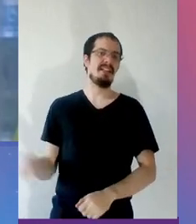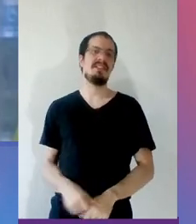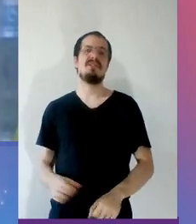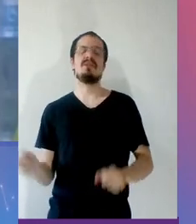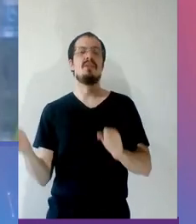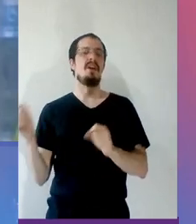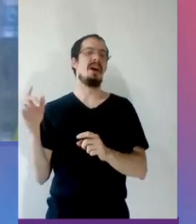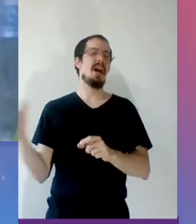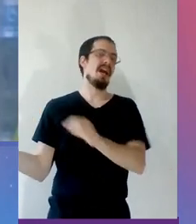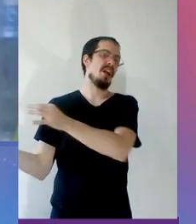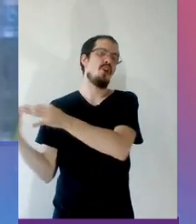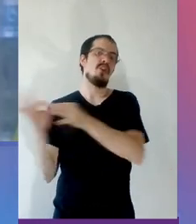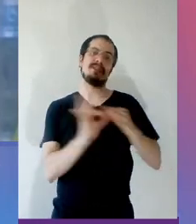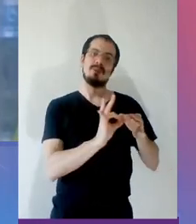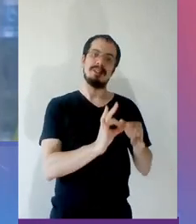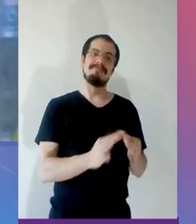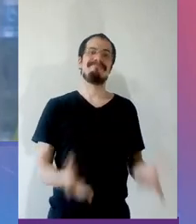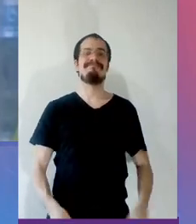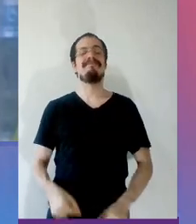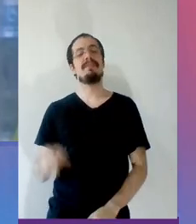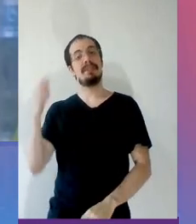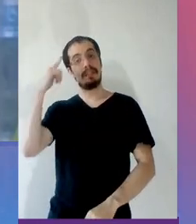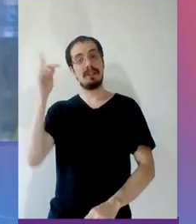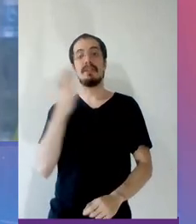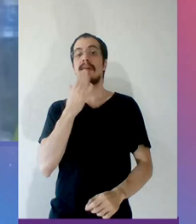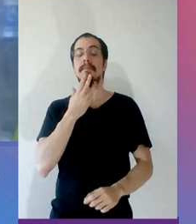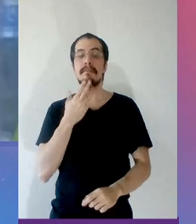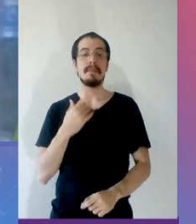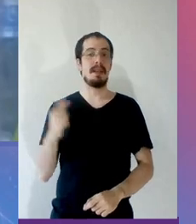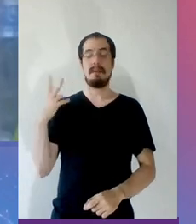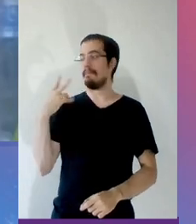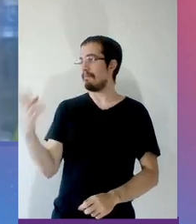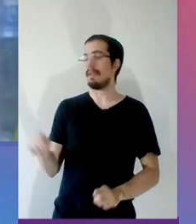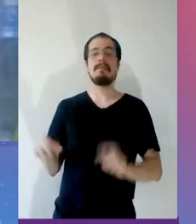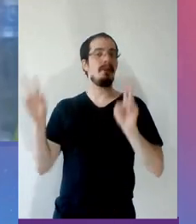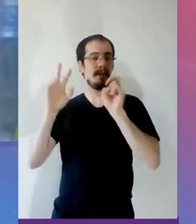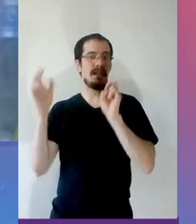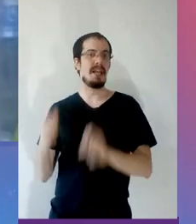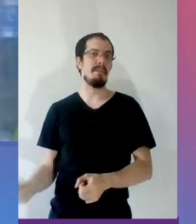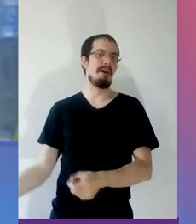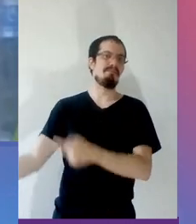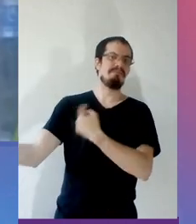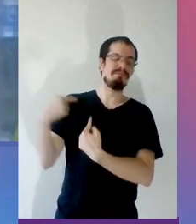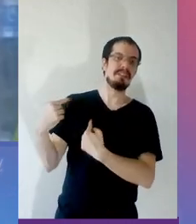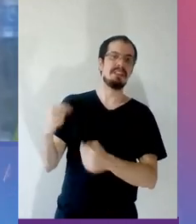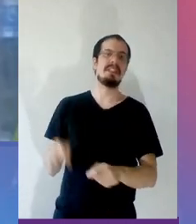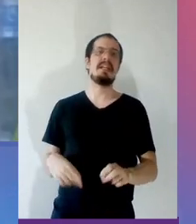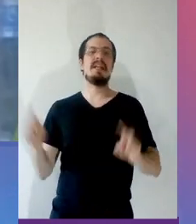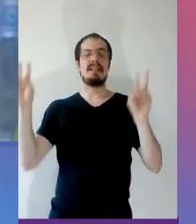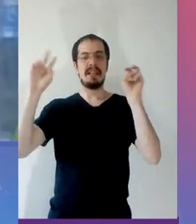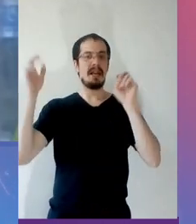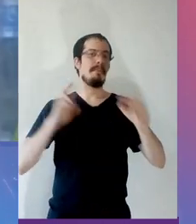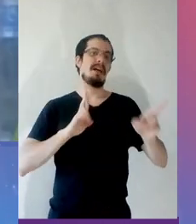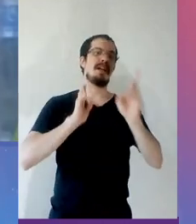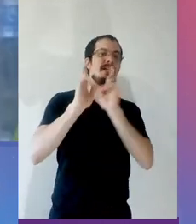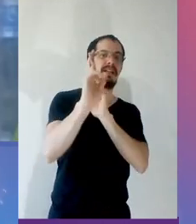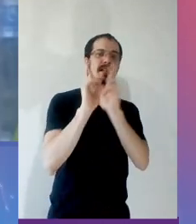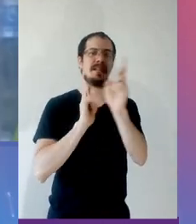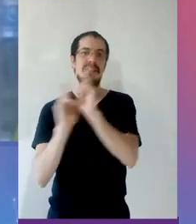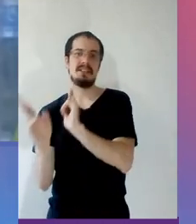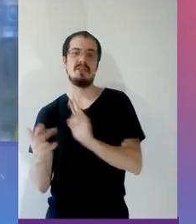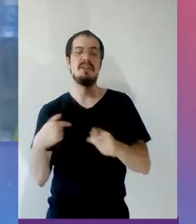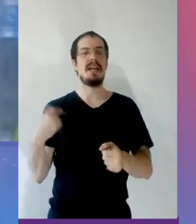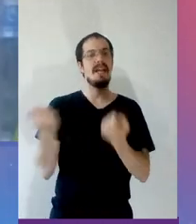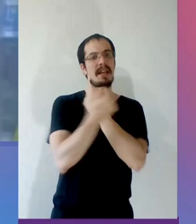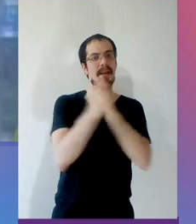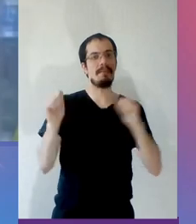consecuencias. También lo mencionaron, el impacto en la socialización y las relaciones interpersonales, en no poder compartir con